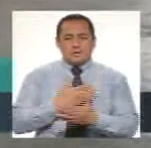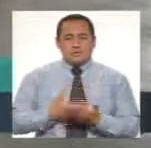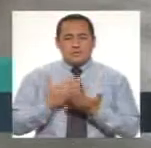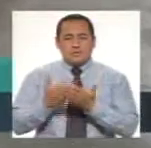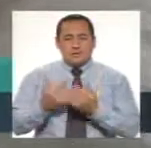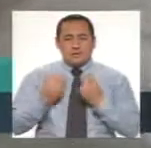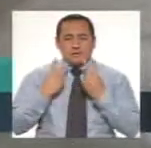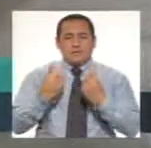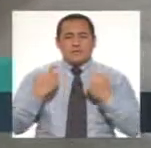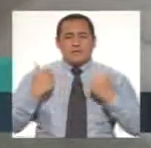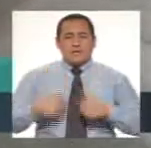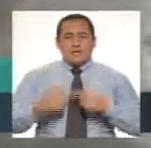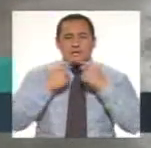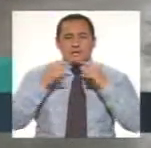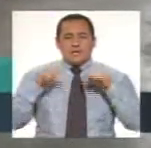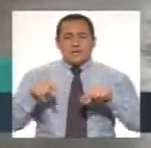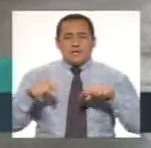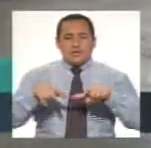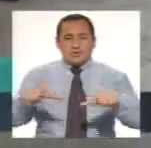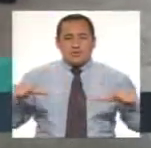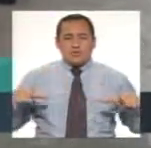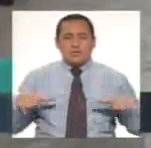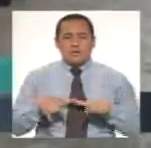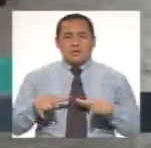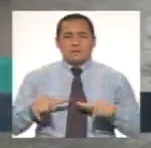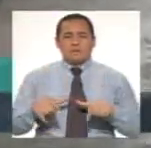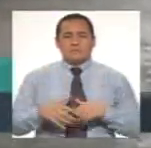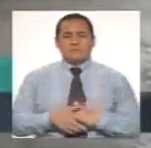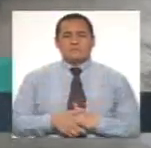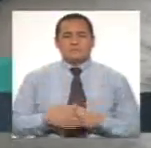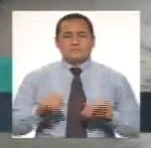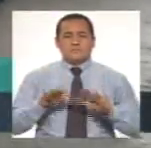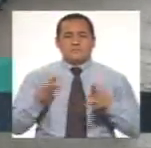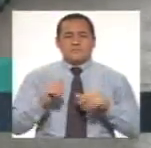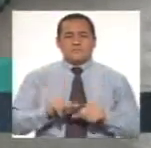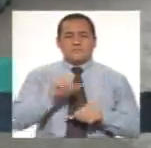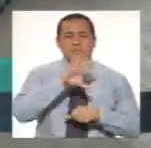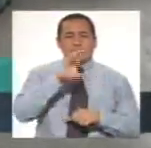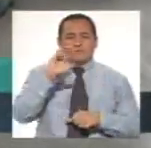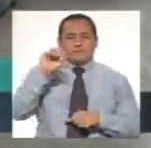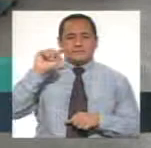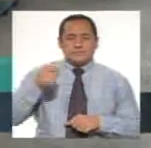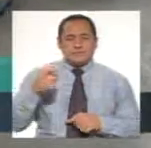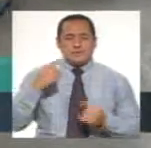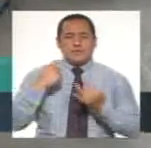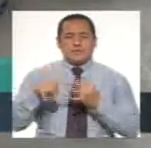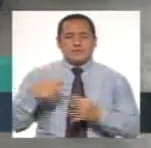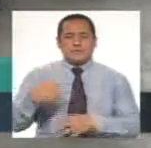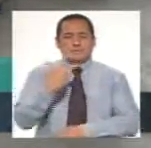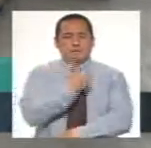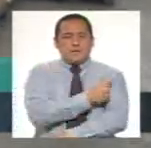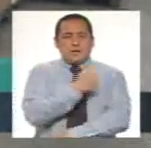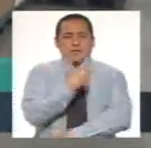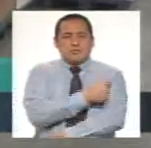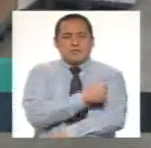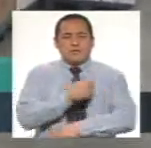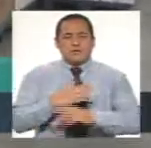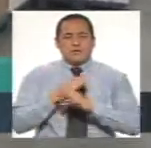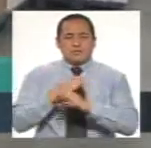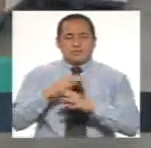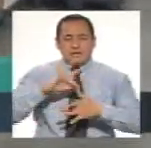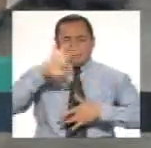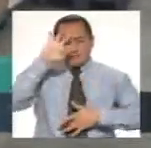apreciar, ya se encuentran en este lugar un aproximado de 500.000 de vacunas contra